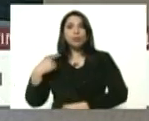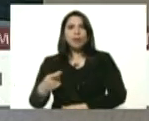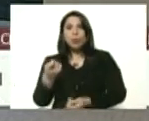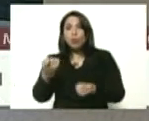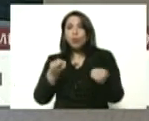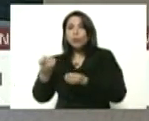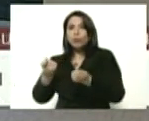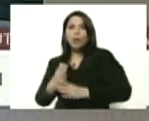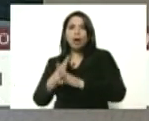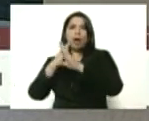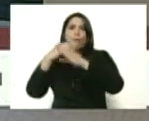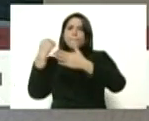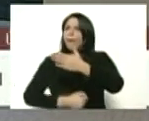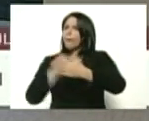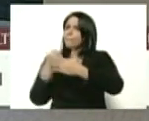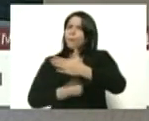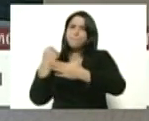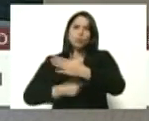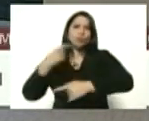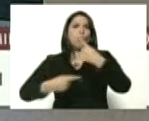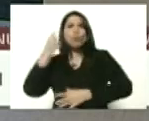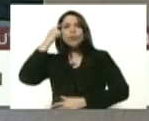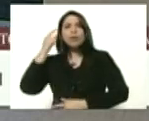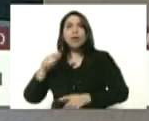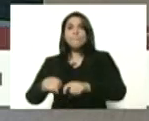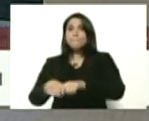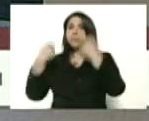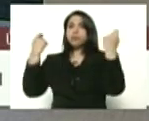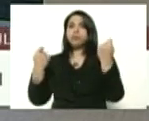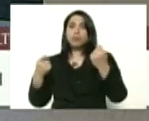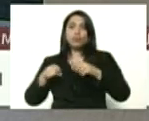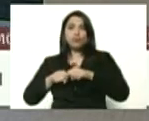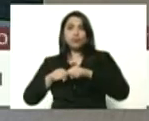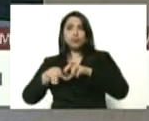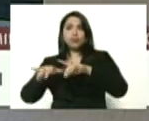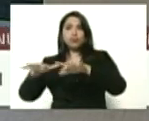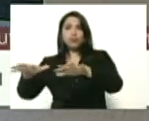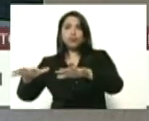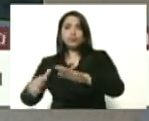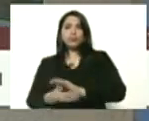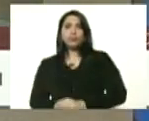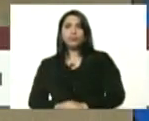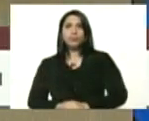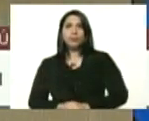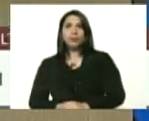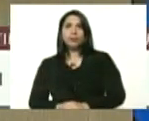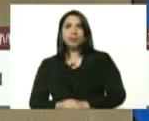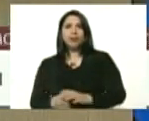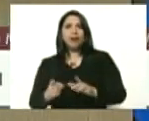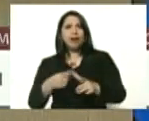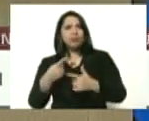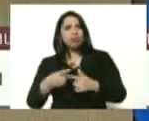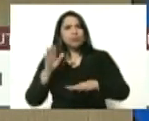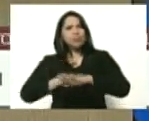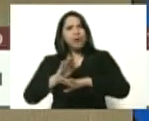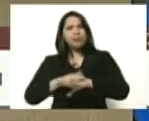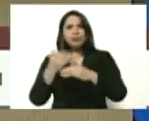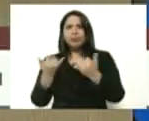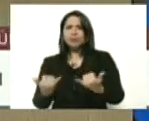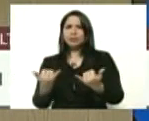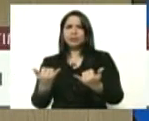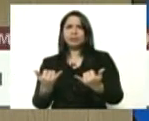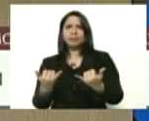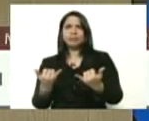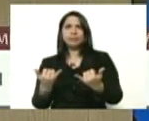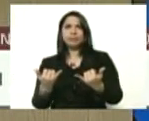controlado, luchando para interrumpir la cadena de contagio, pues se nos presente una situación